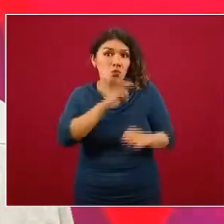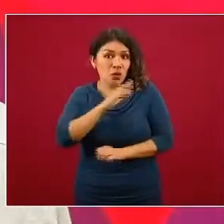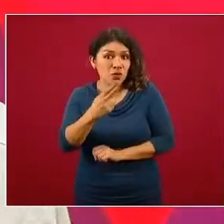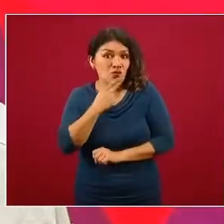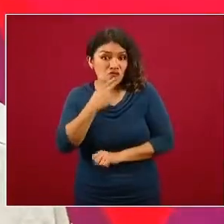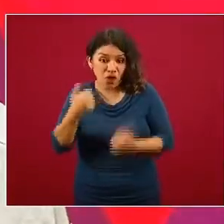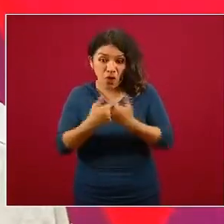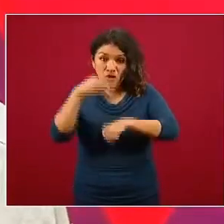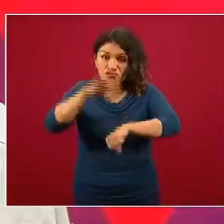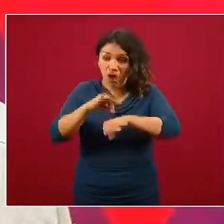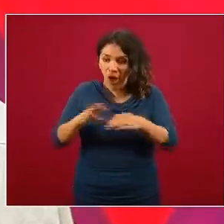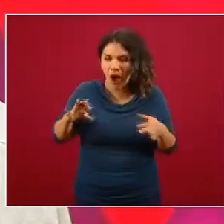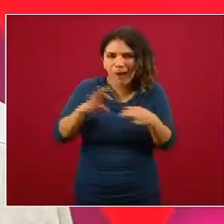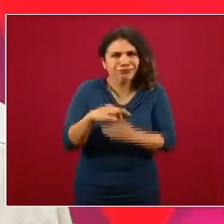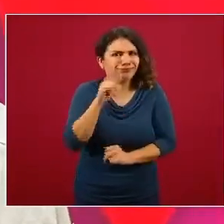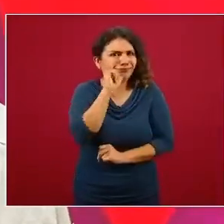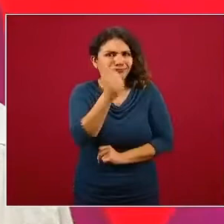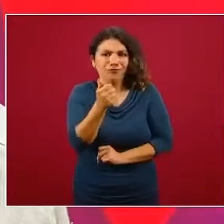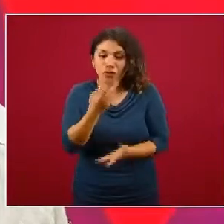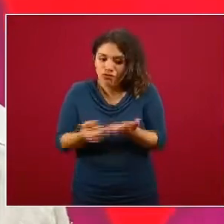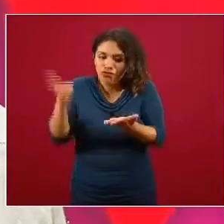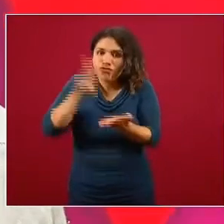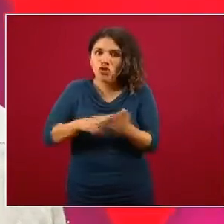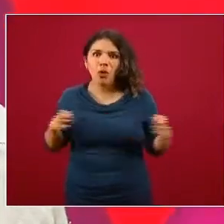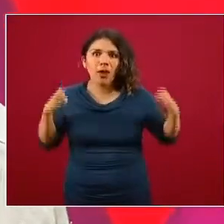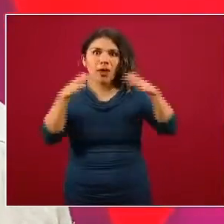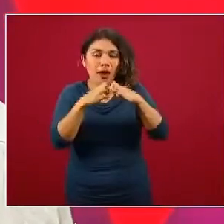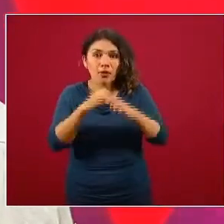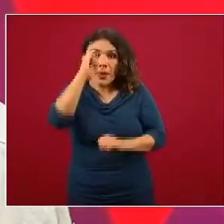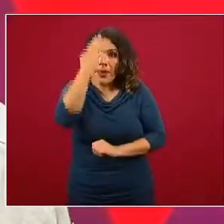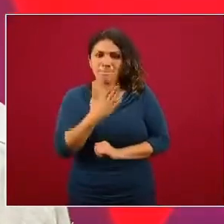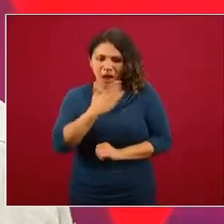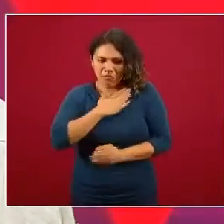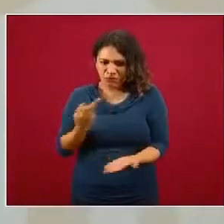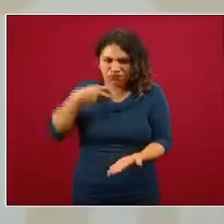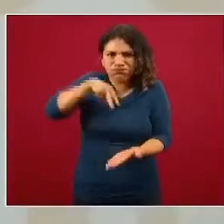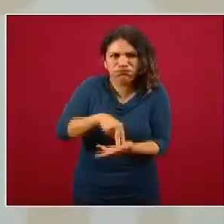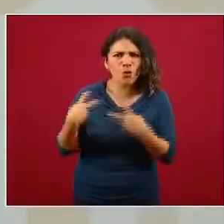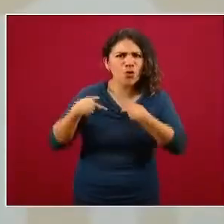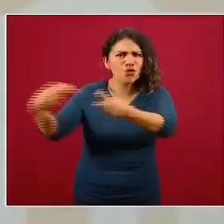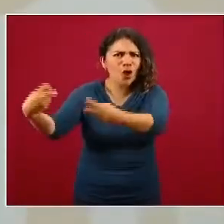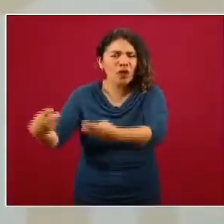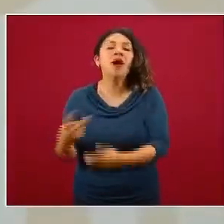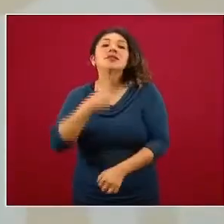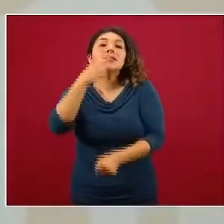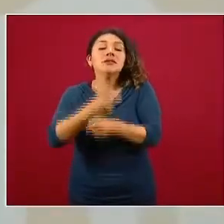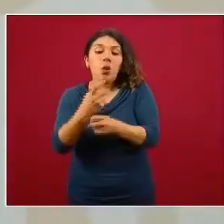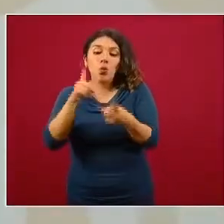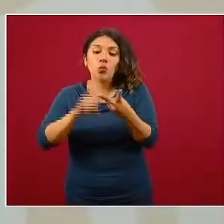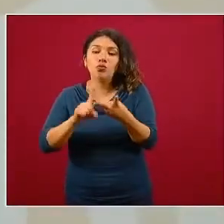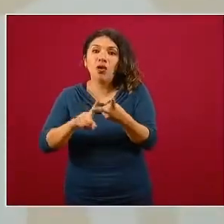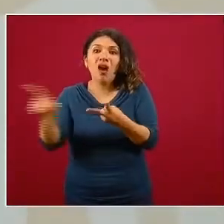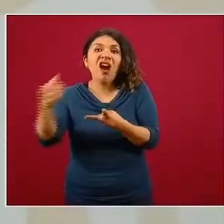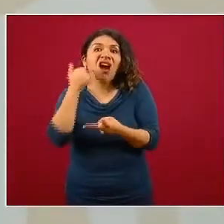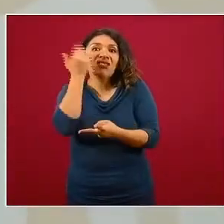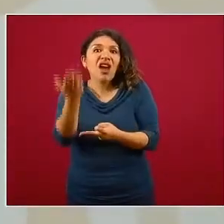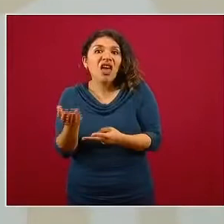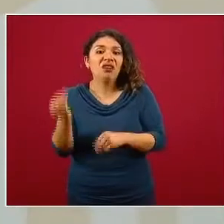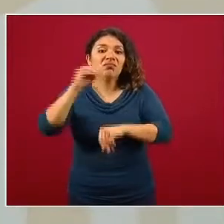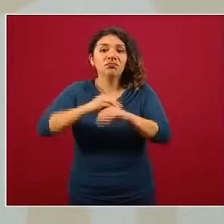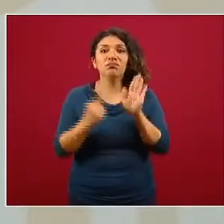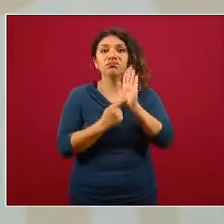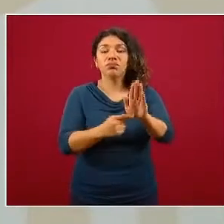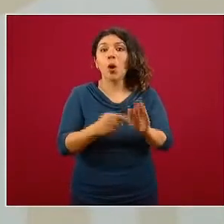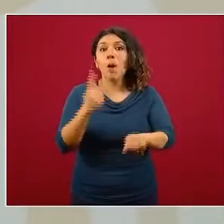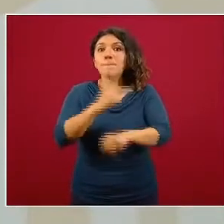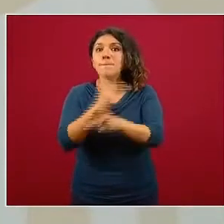utilidad médica. Entonces, doble fraude, usurpar la imagen de una persona y, segundo, querer presentar